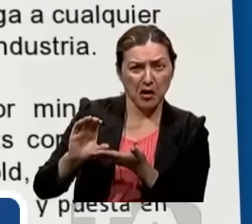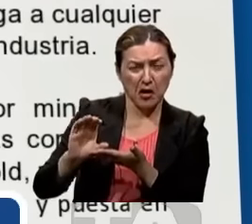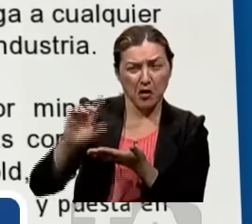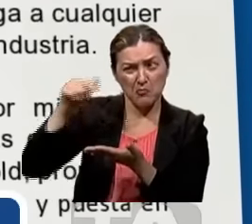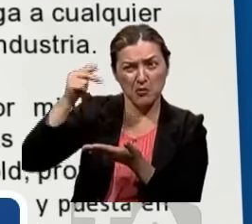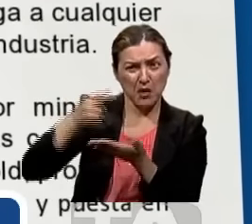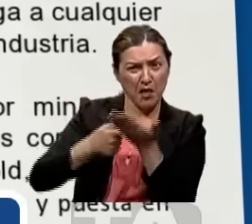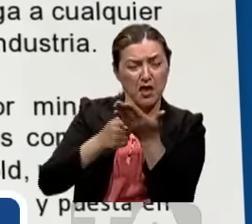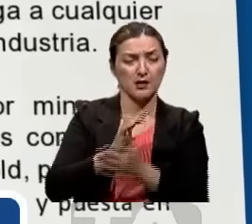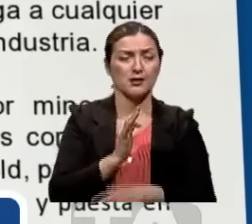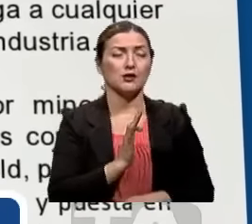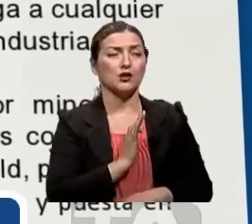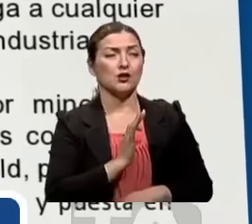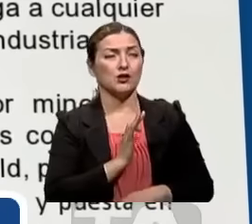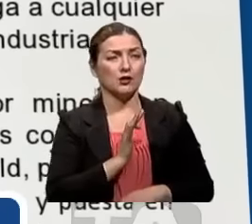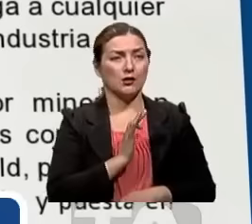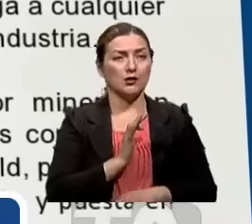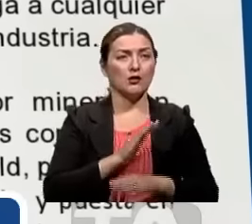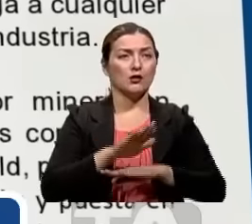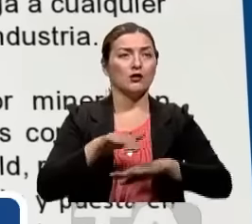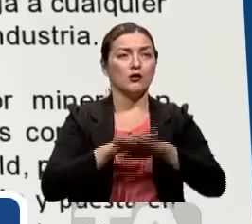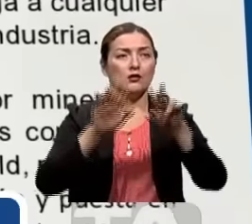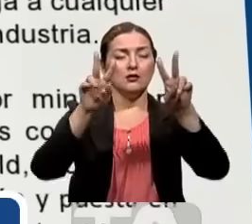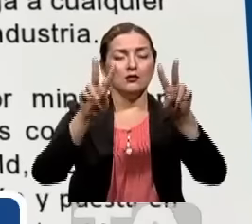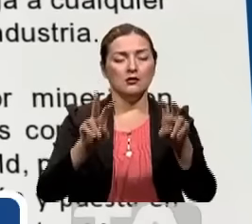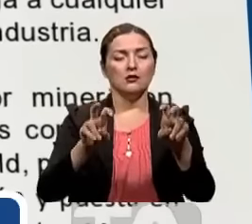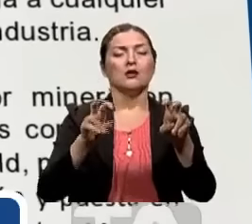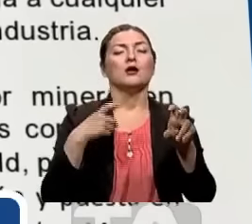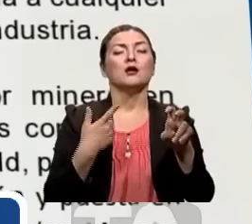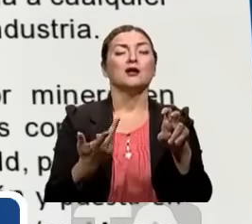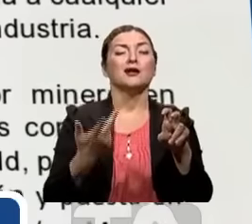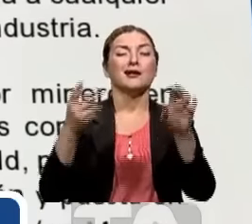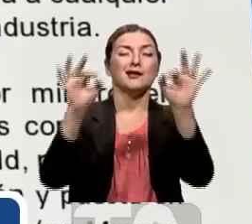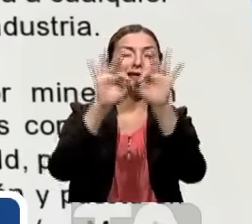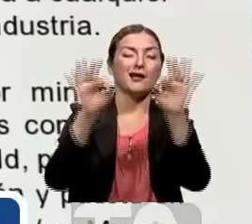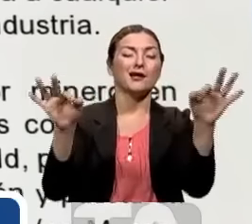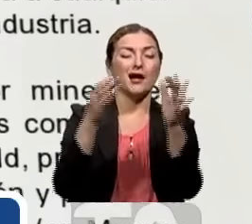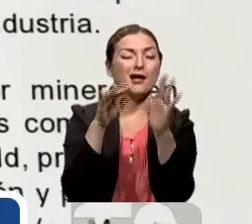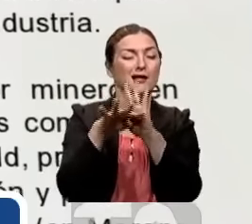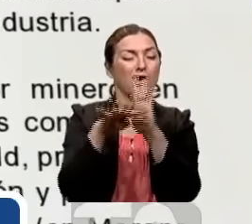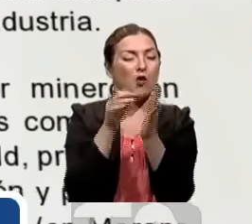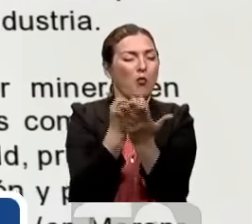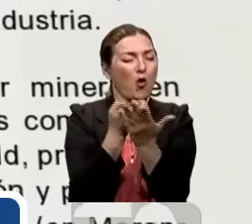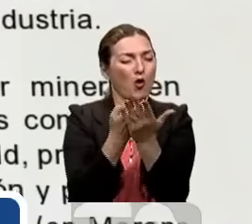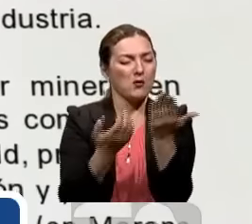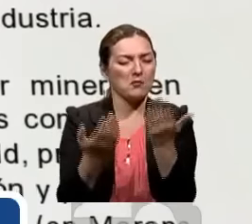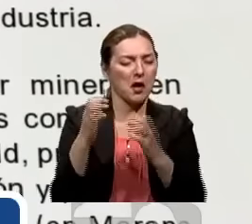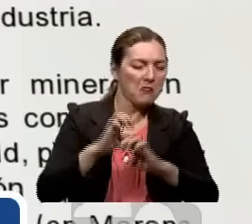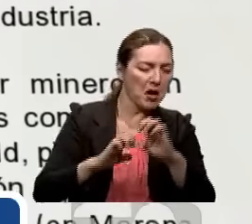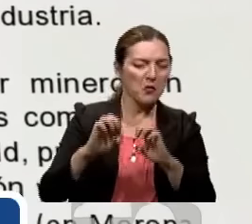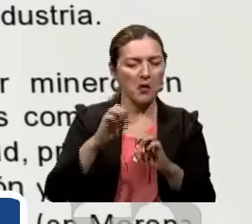un análisis técnico y pormenorizado que considera las condiciones energéticas y económicas al momento de la suscripción de los